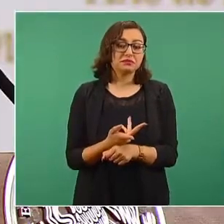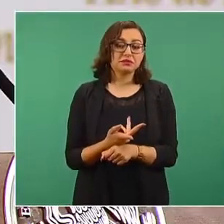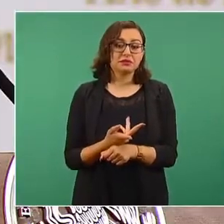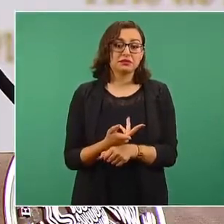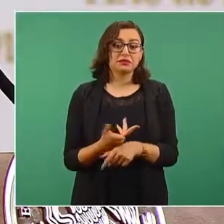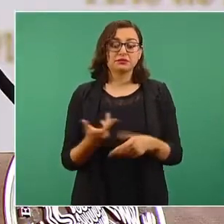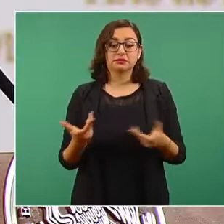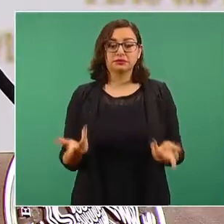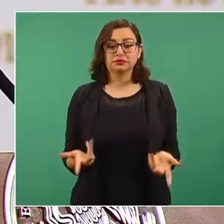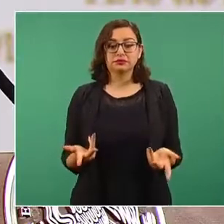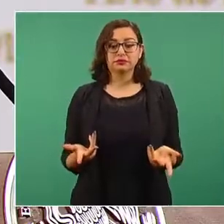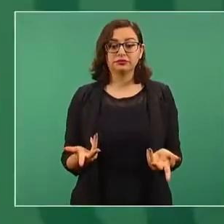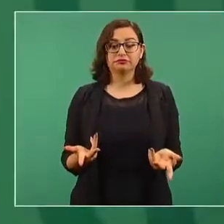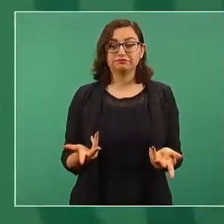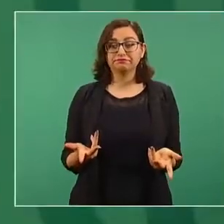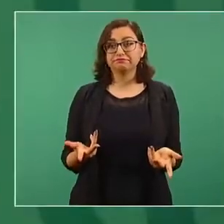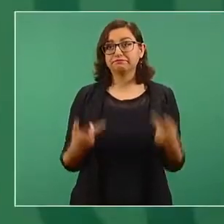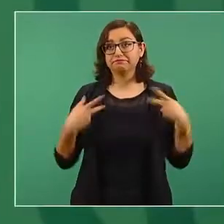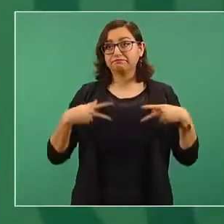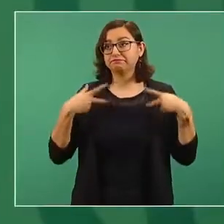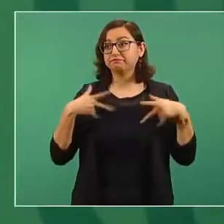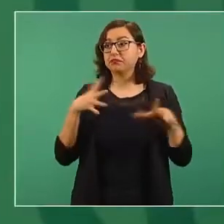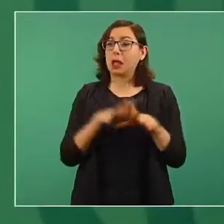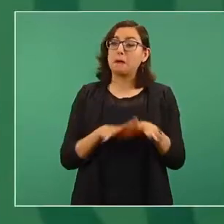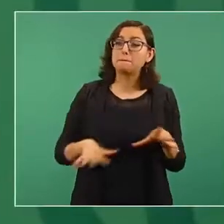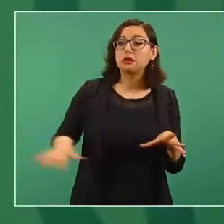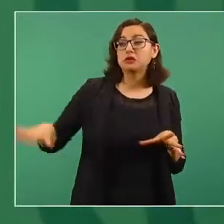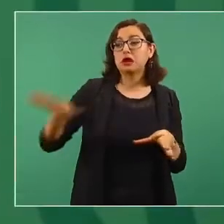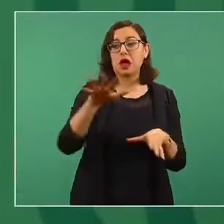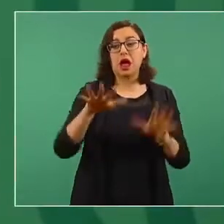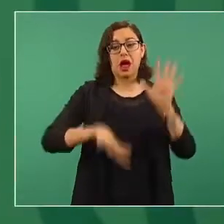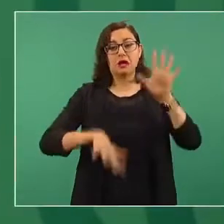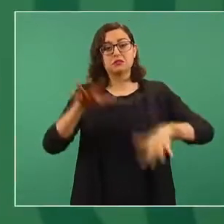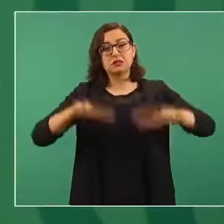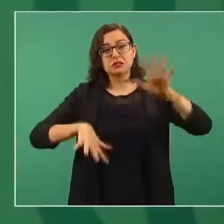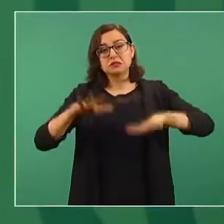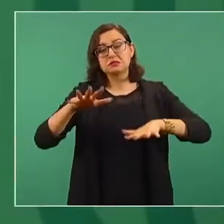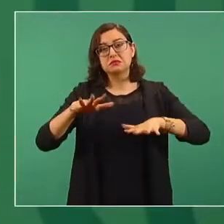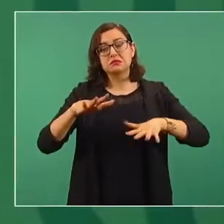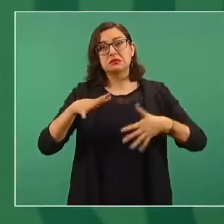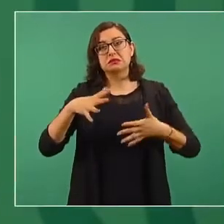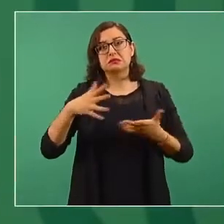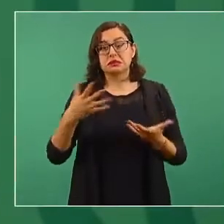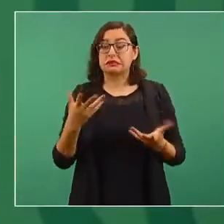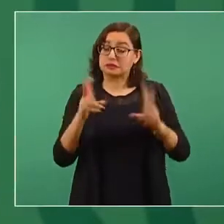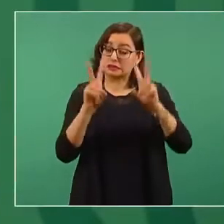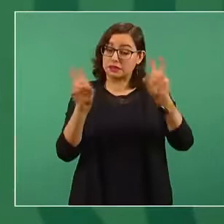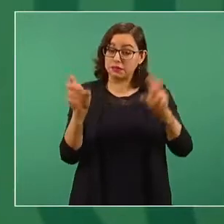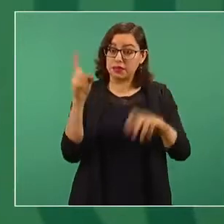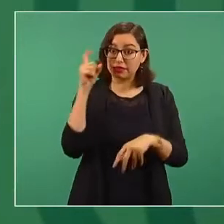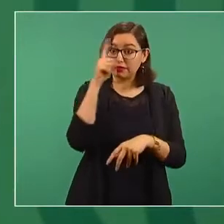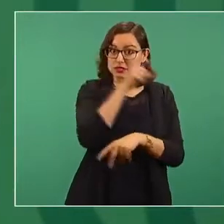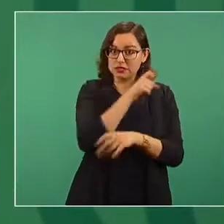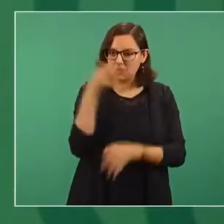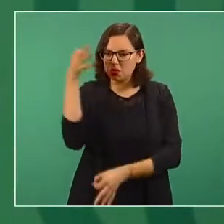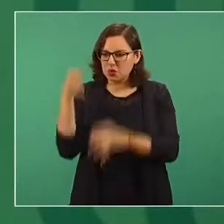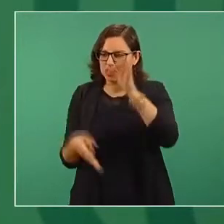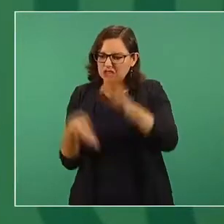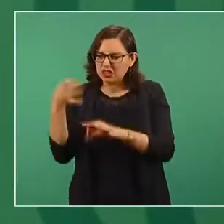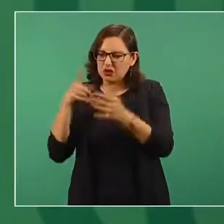y no es fácil pues para nadie saber qué es una suspensión y qué es